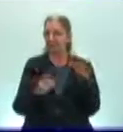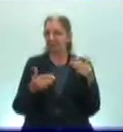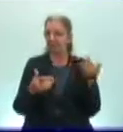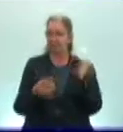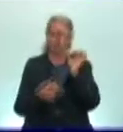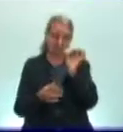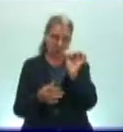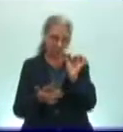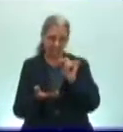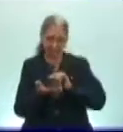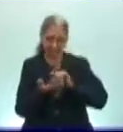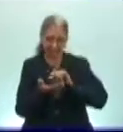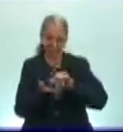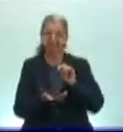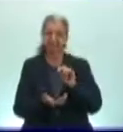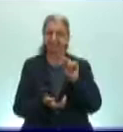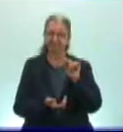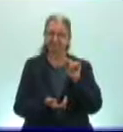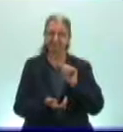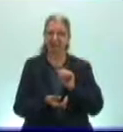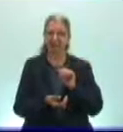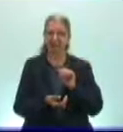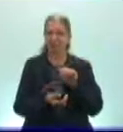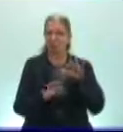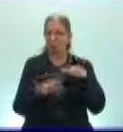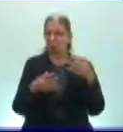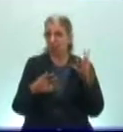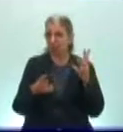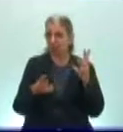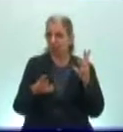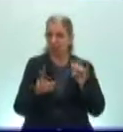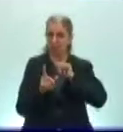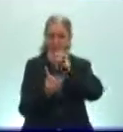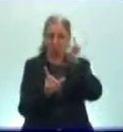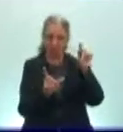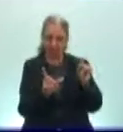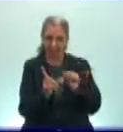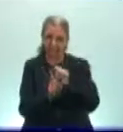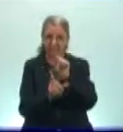moneda. Ahí tienen su longitud y su diámetro.